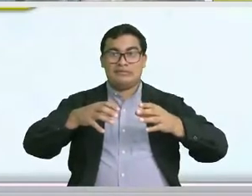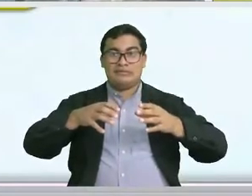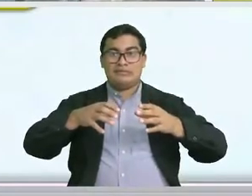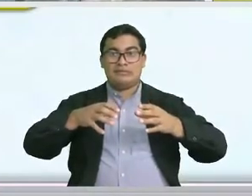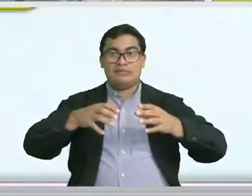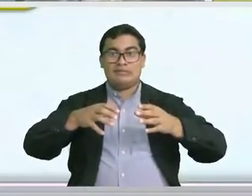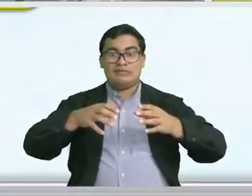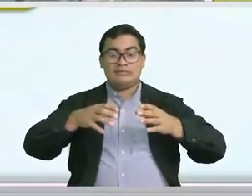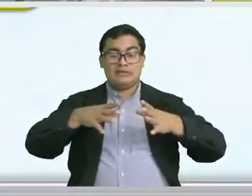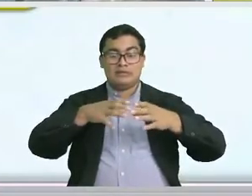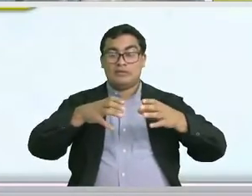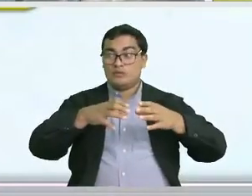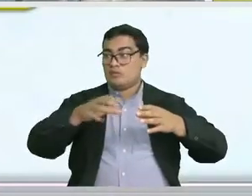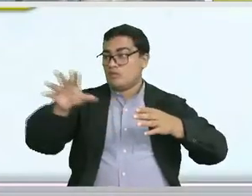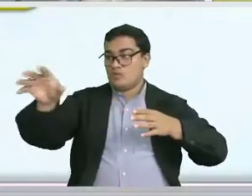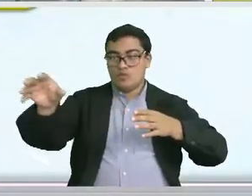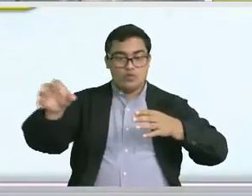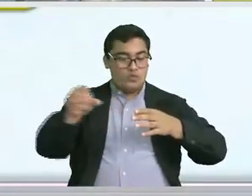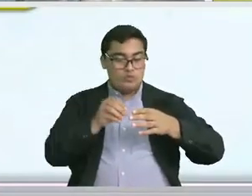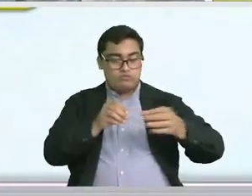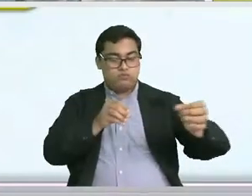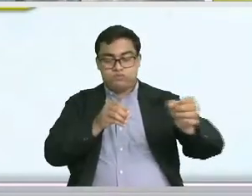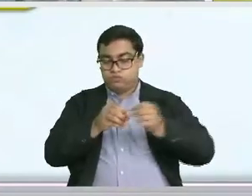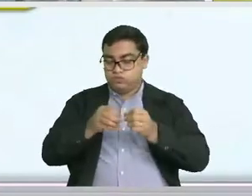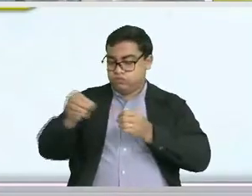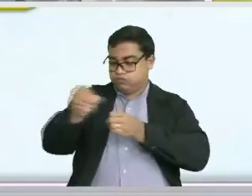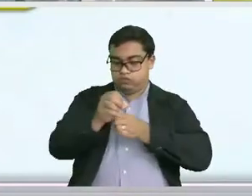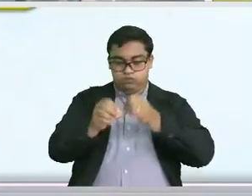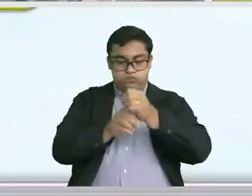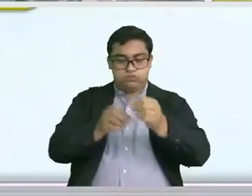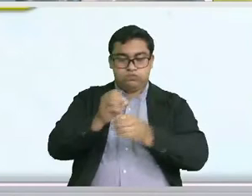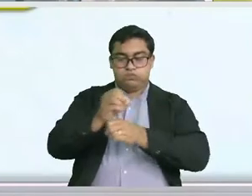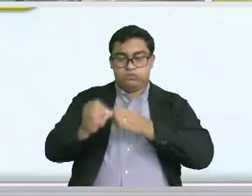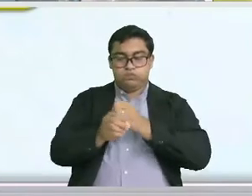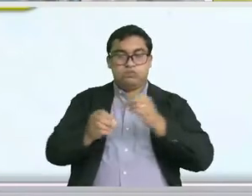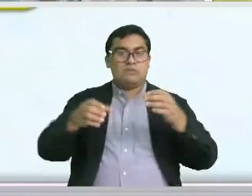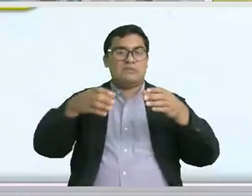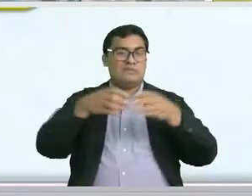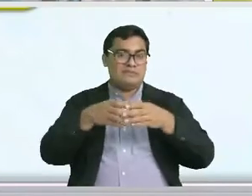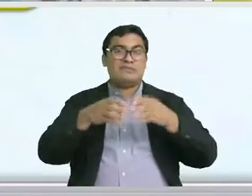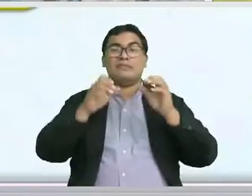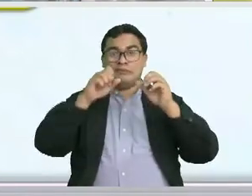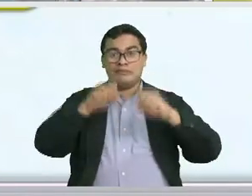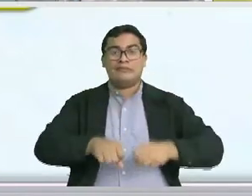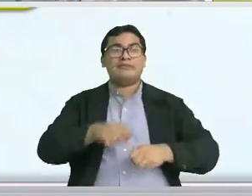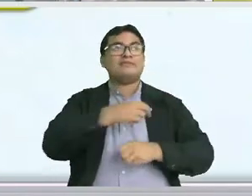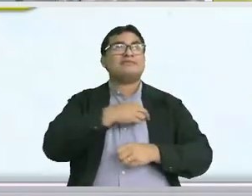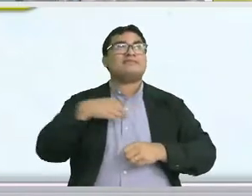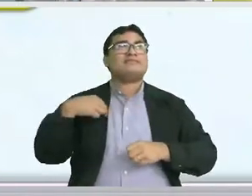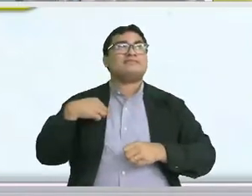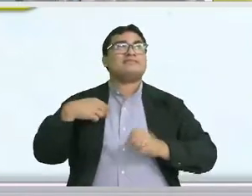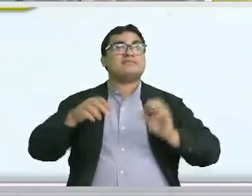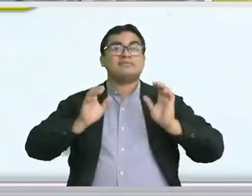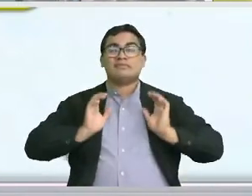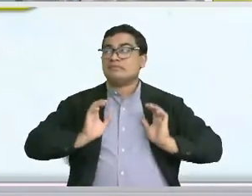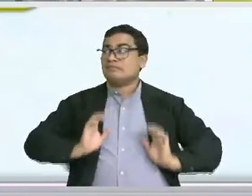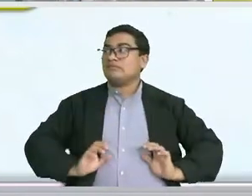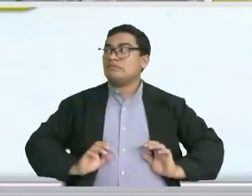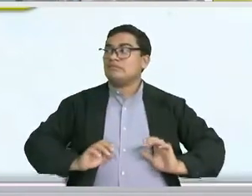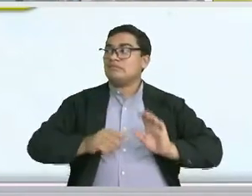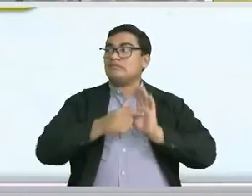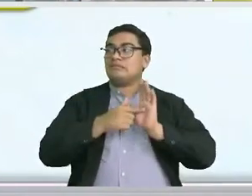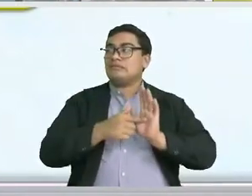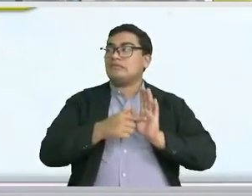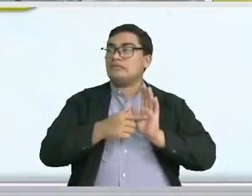pega al receptor de la célula para poder hacer el efecto que se requiere. Si ese receptor